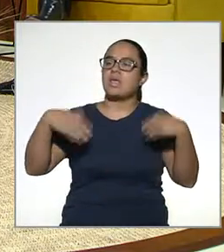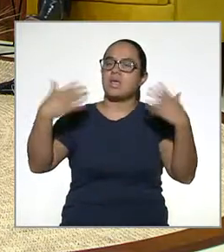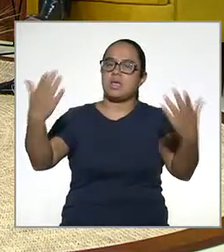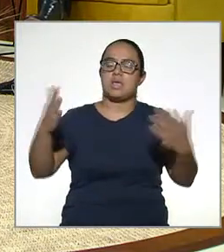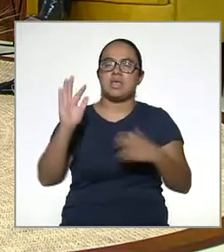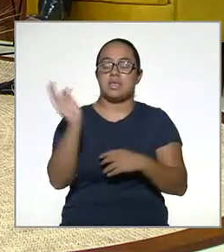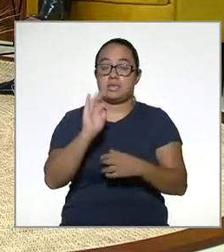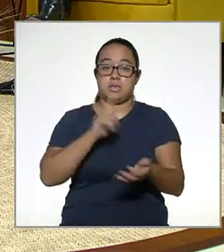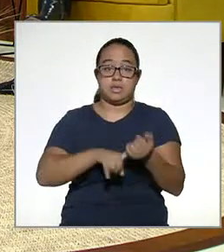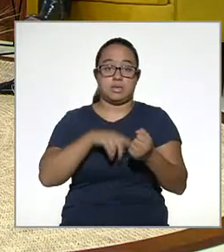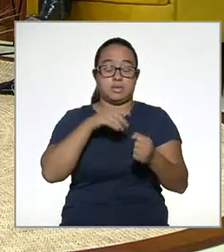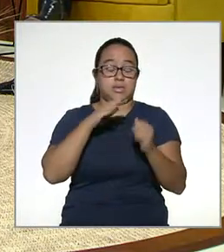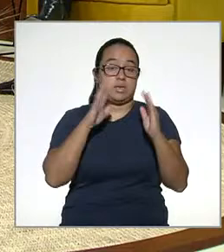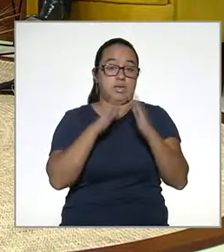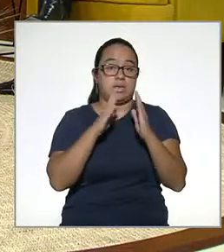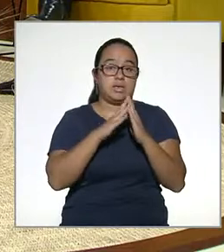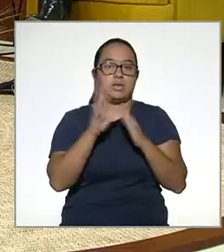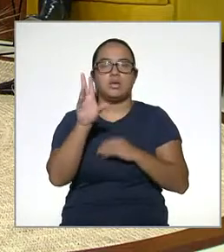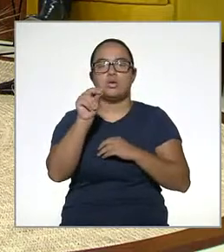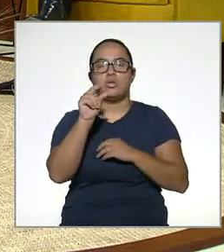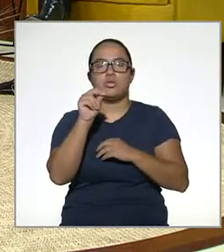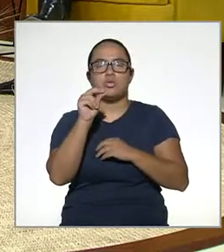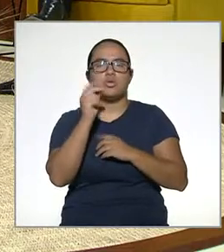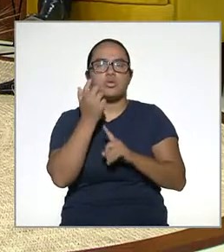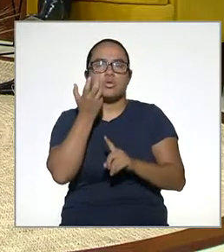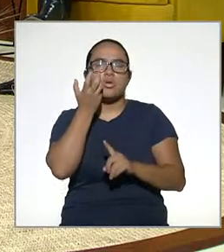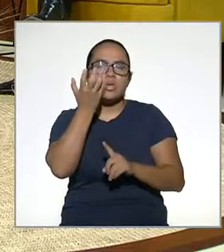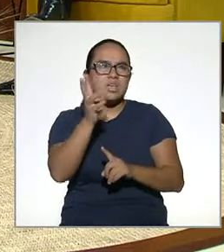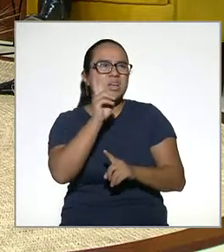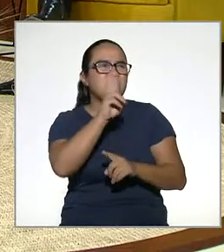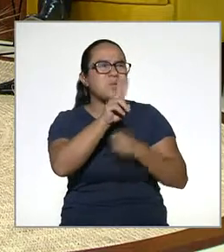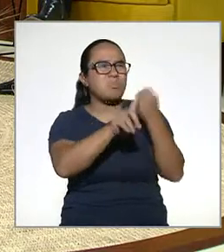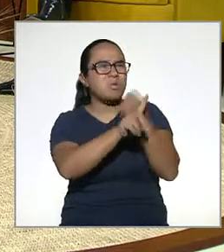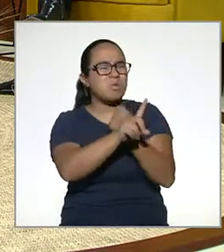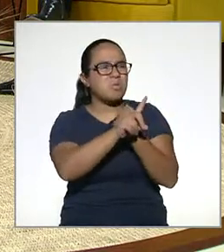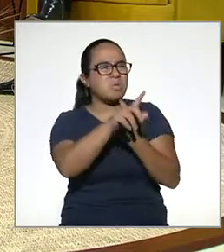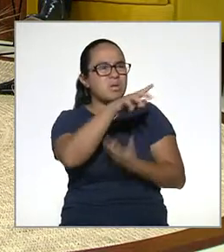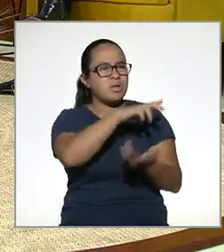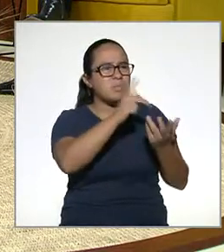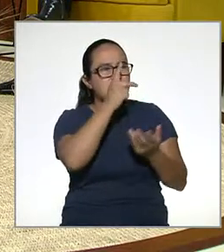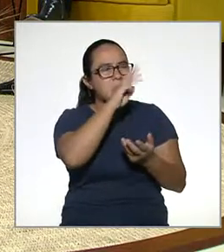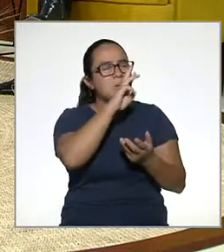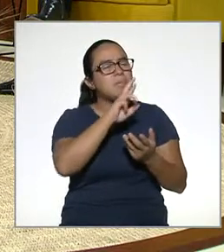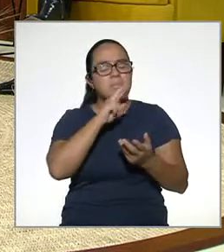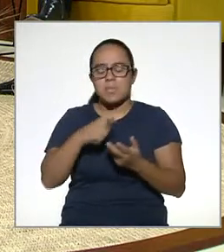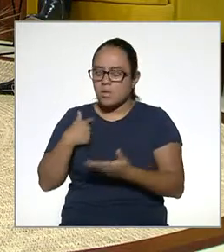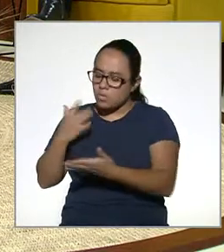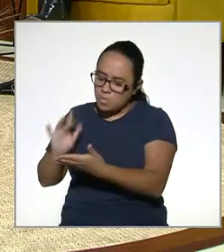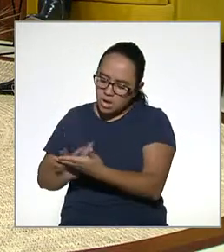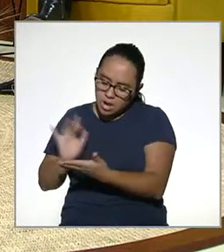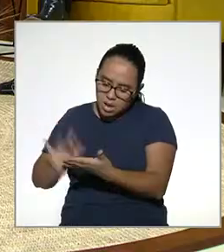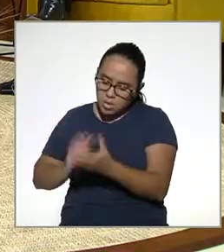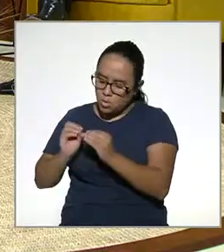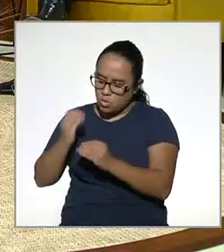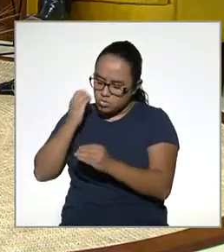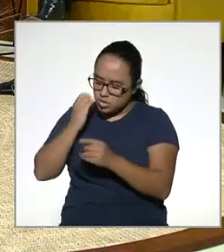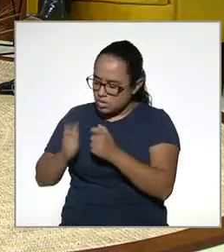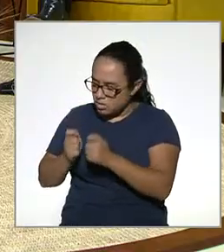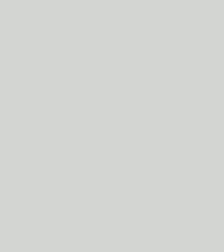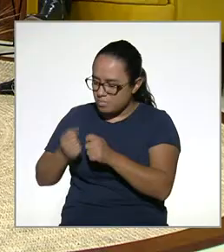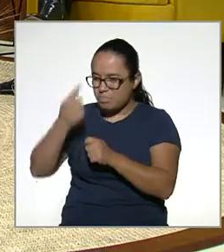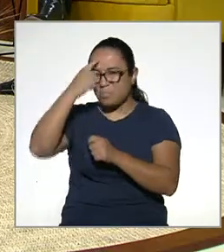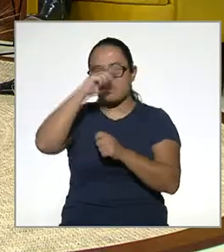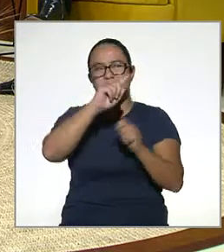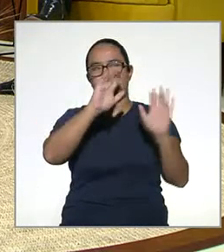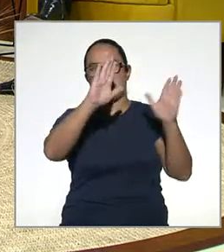que dentro del hogar no quería estar viendo una situación con los padres y eventualmente el iPad, el celular una forma de poder abstraerse de ese